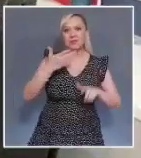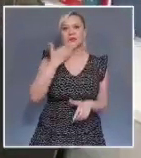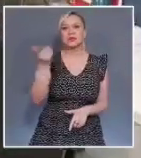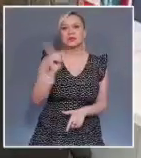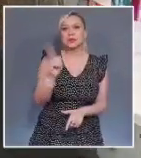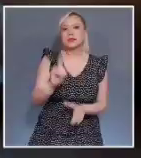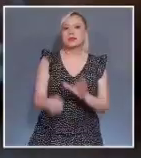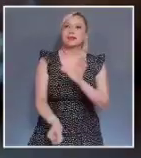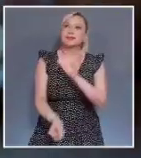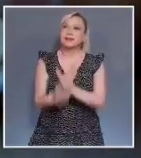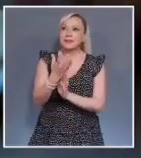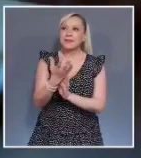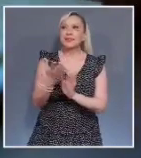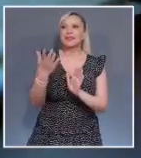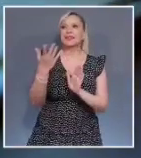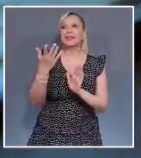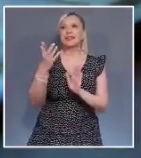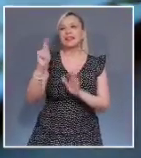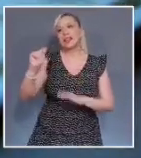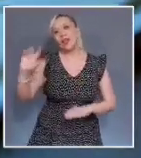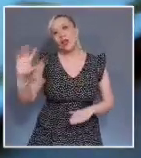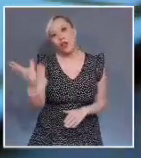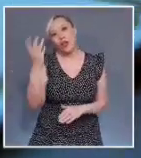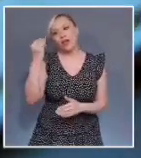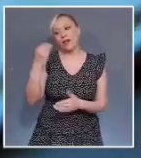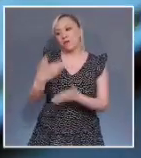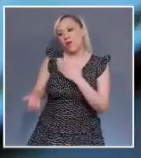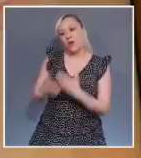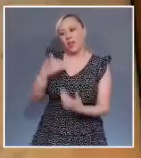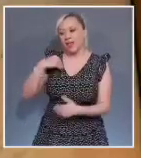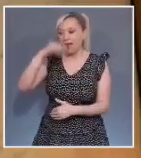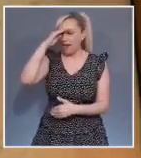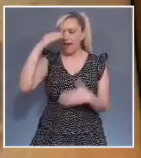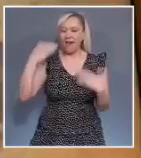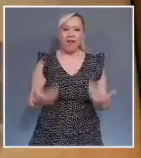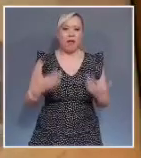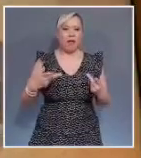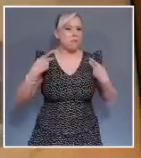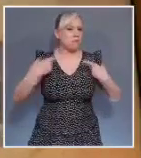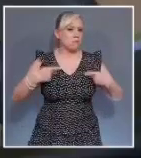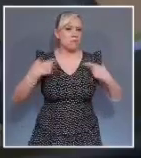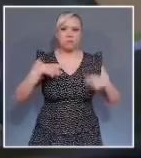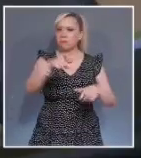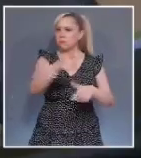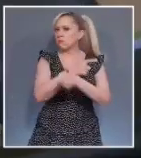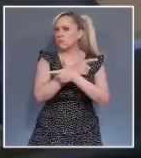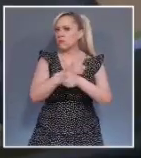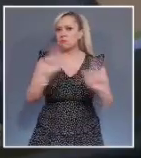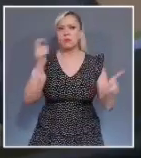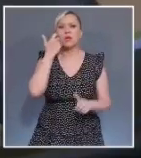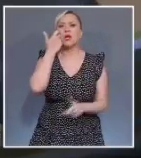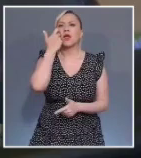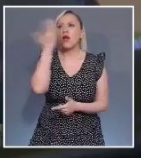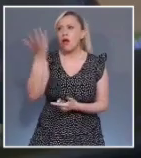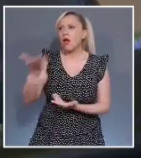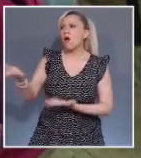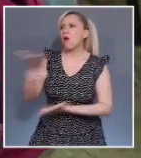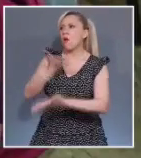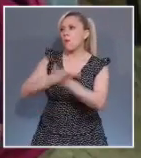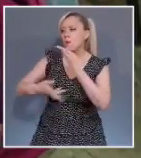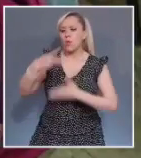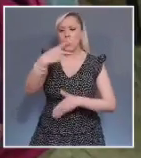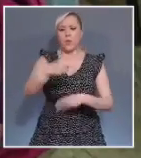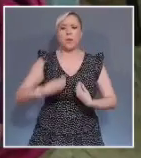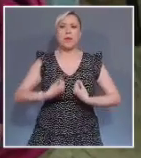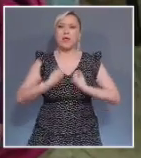las mujeres. Argumentó que una persona tiene absoluta libertad de compartir aspectos íntimos de su vida,